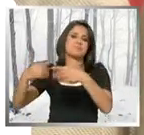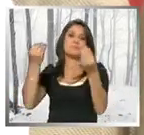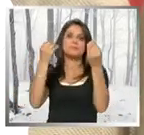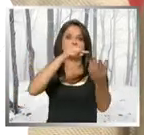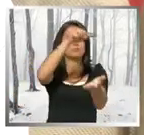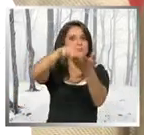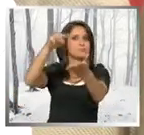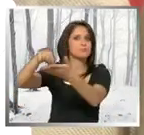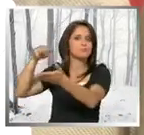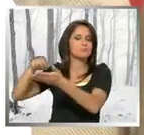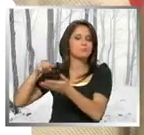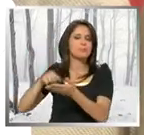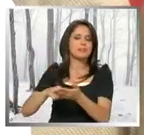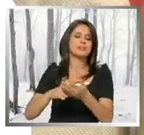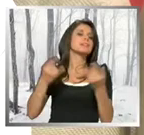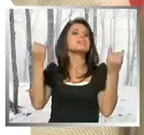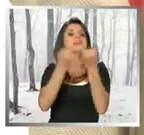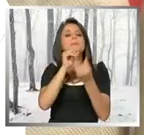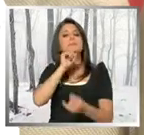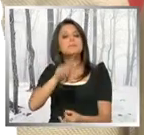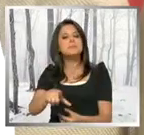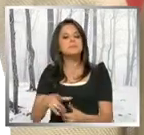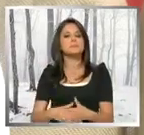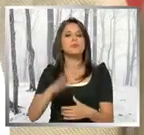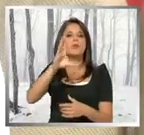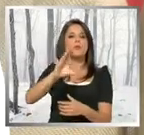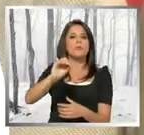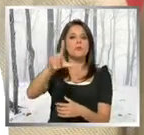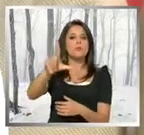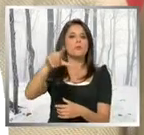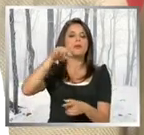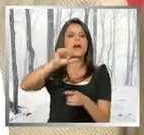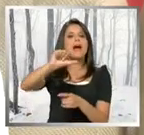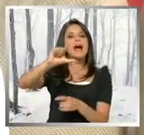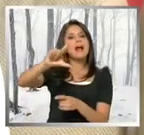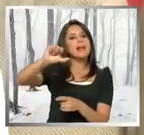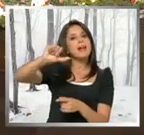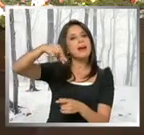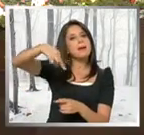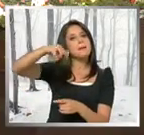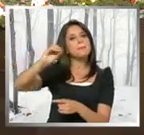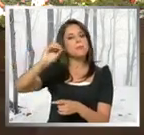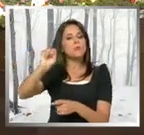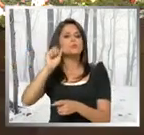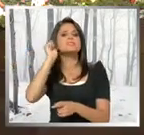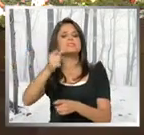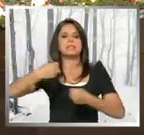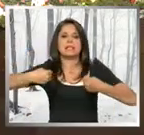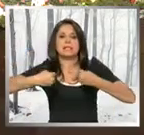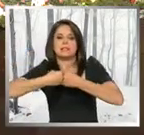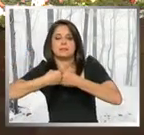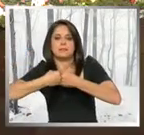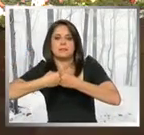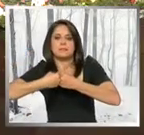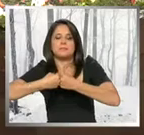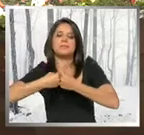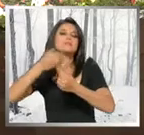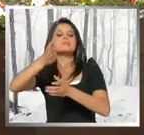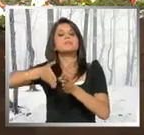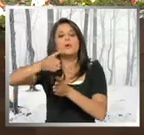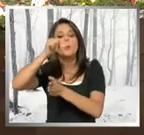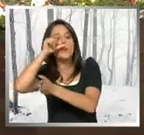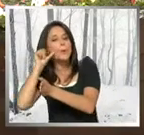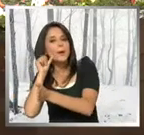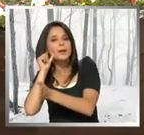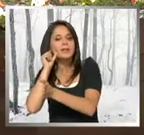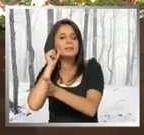Y vamos a hablar también de la colonia Álamos, que es pues los límites precisamente de Benito